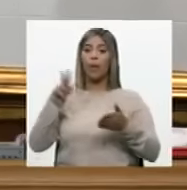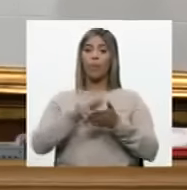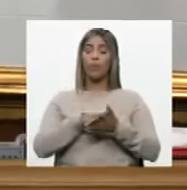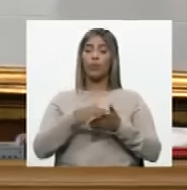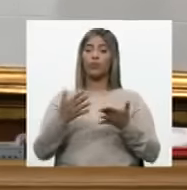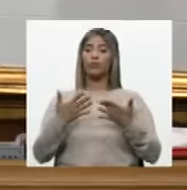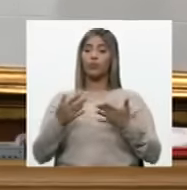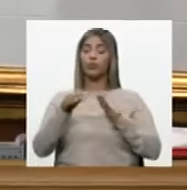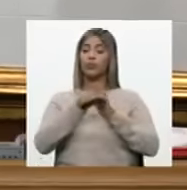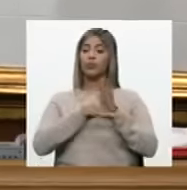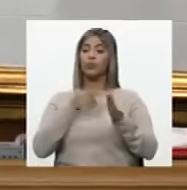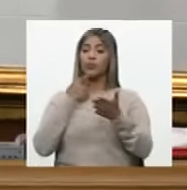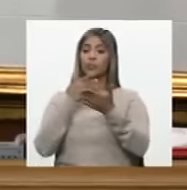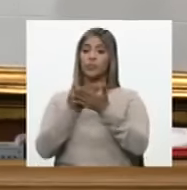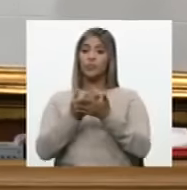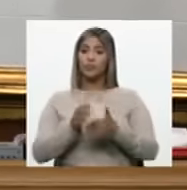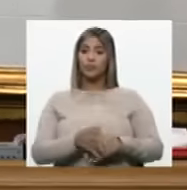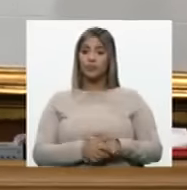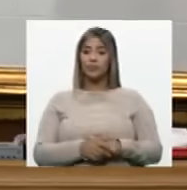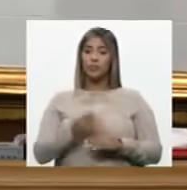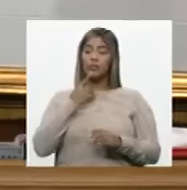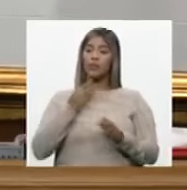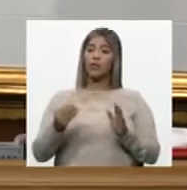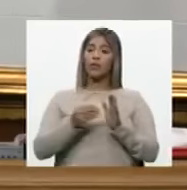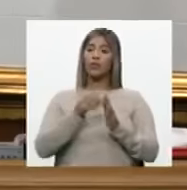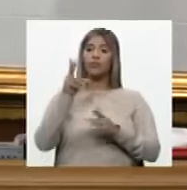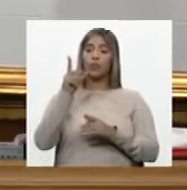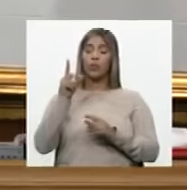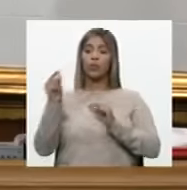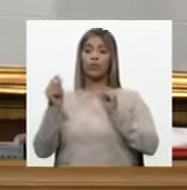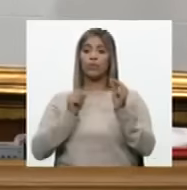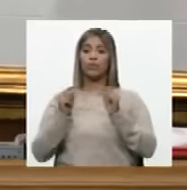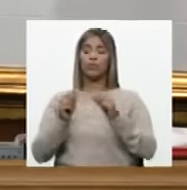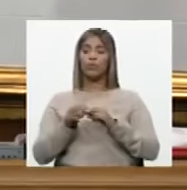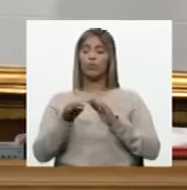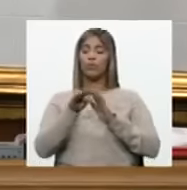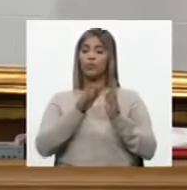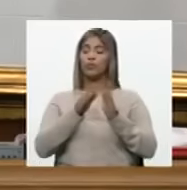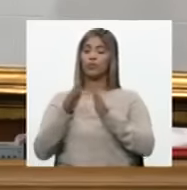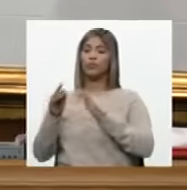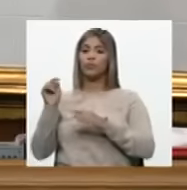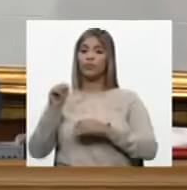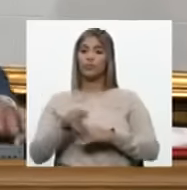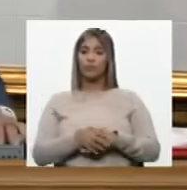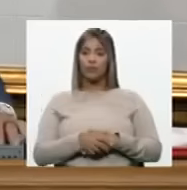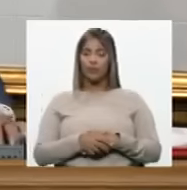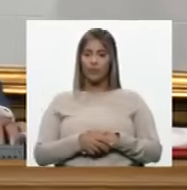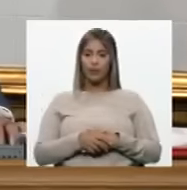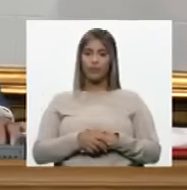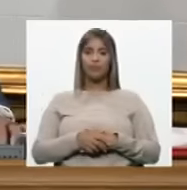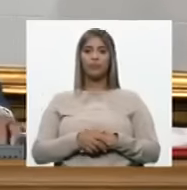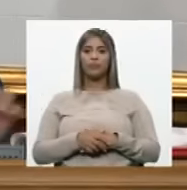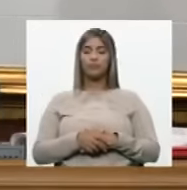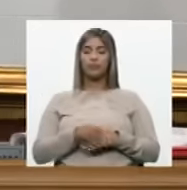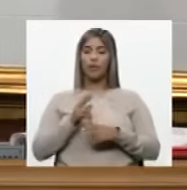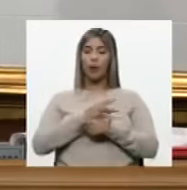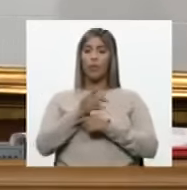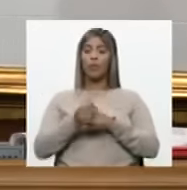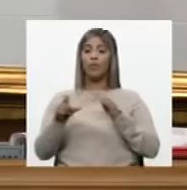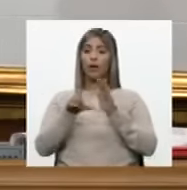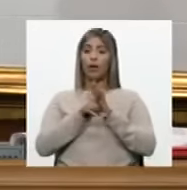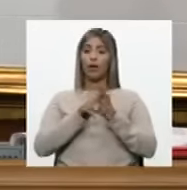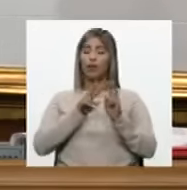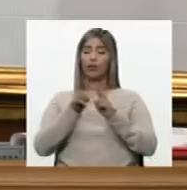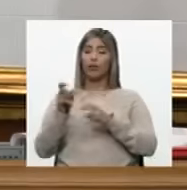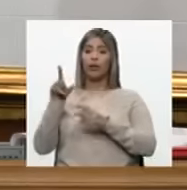urgencia reglamentaria solicitada para incluir la segunda discusión en el orden del día del proyecto de ley de reforma